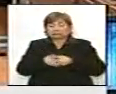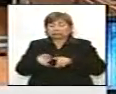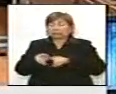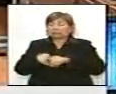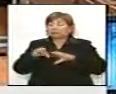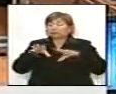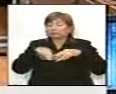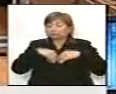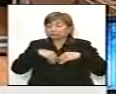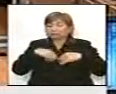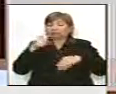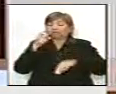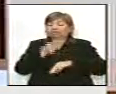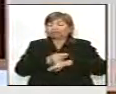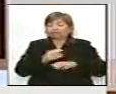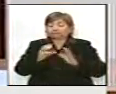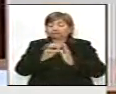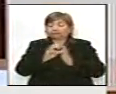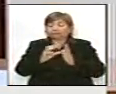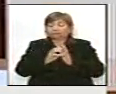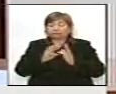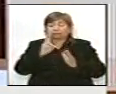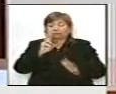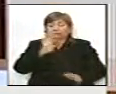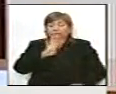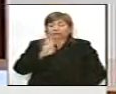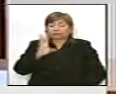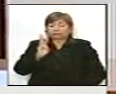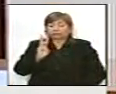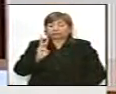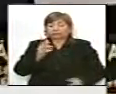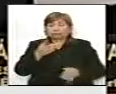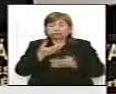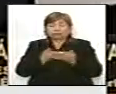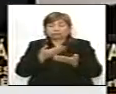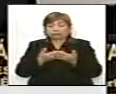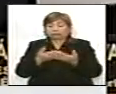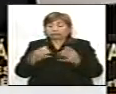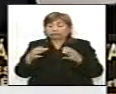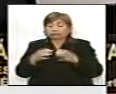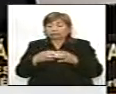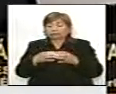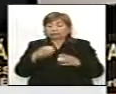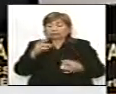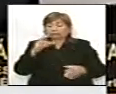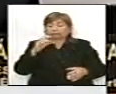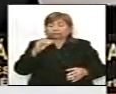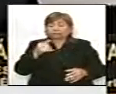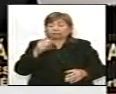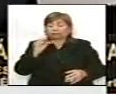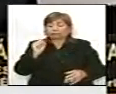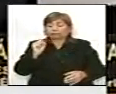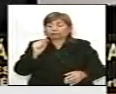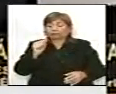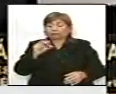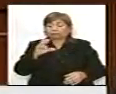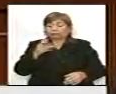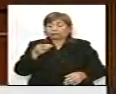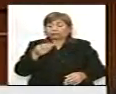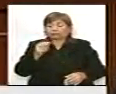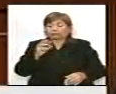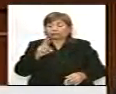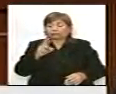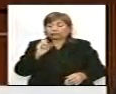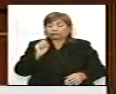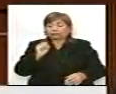la procedencia de la denuncia constitucional 246 formulada por la congresista Yanet Sánchez Alba contra la parlamentaria